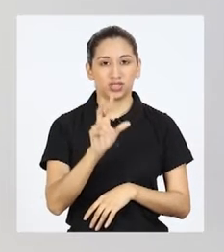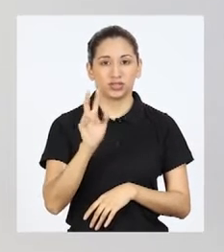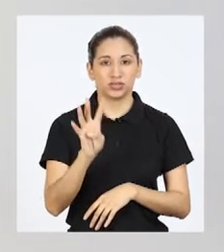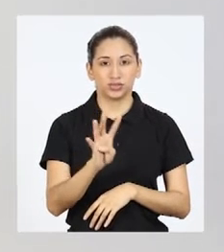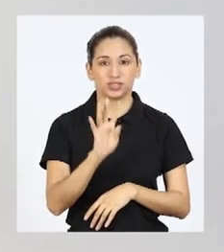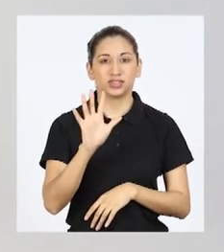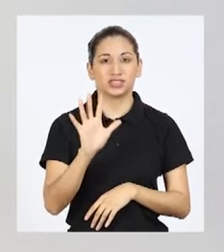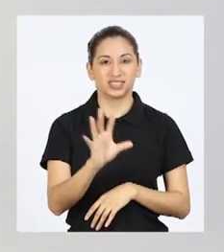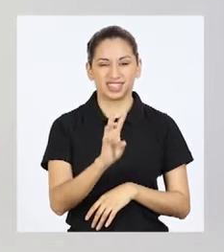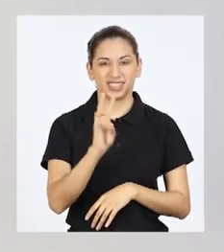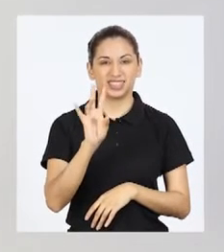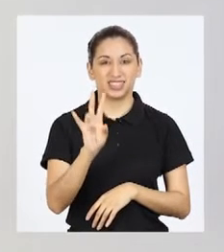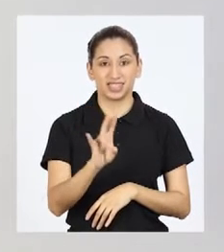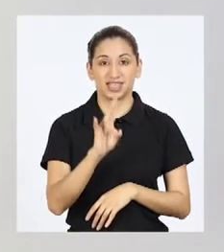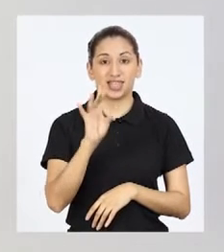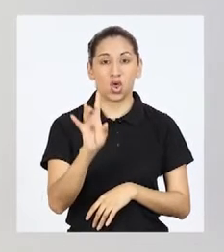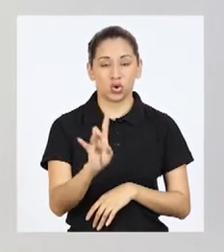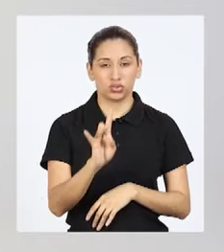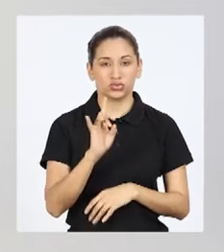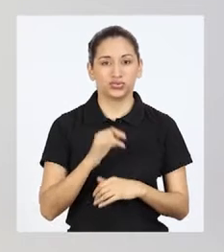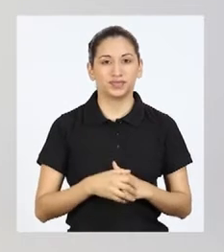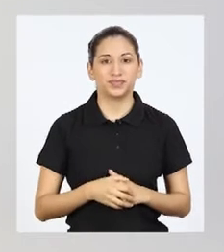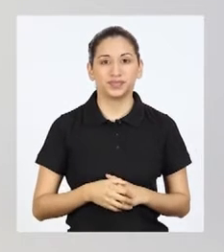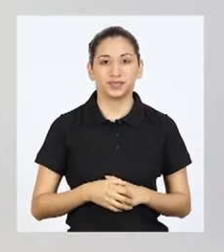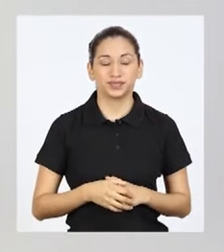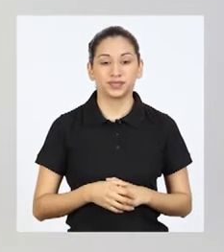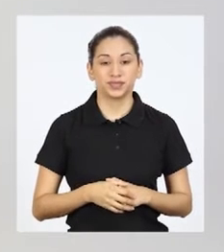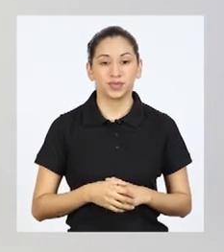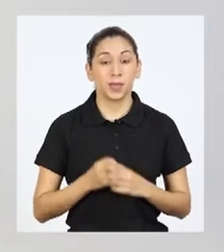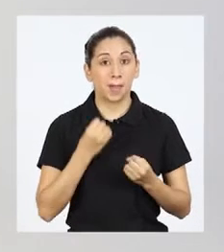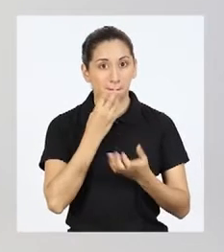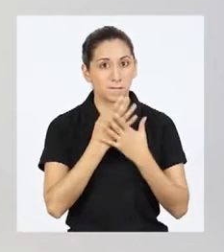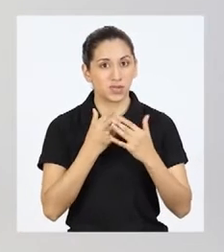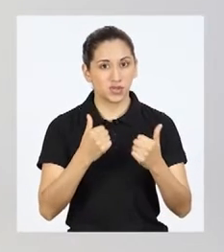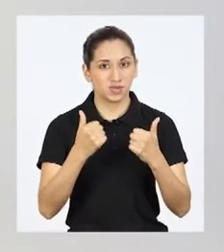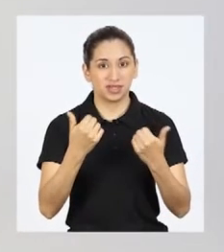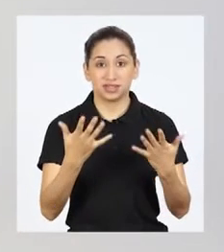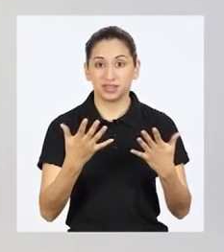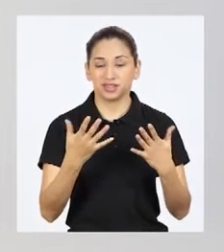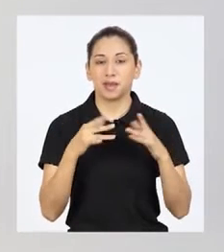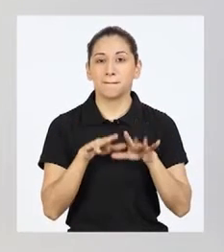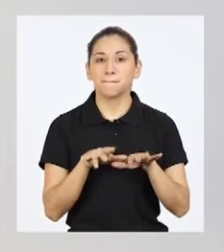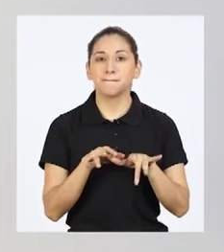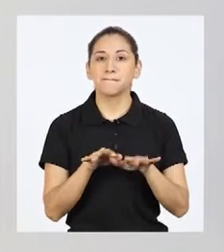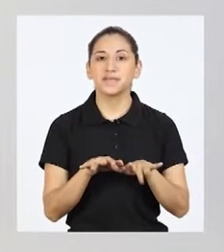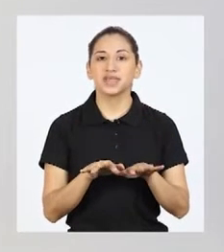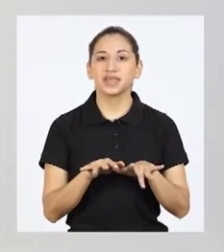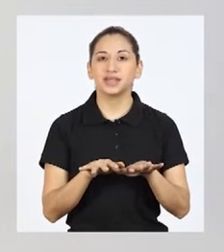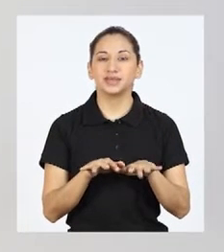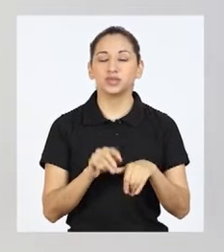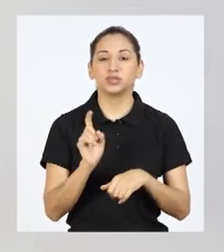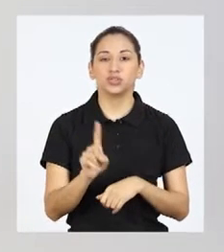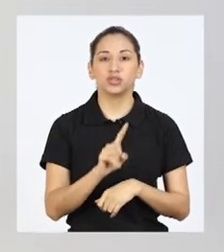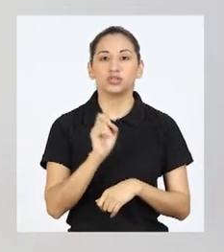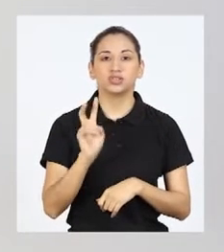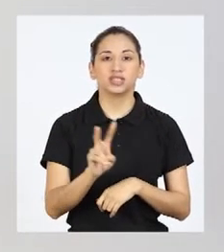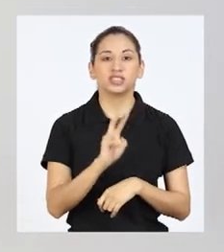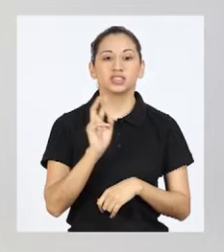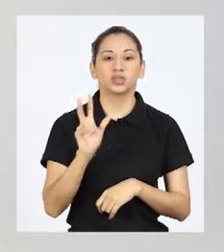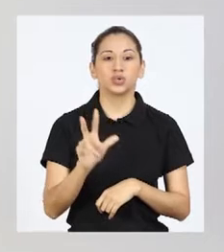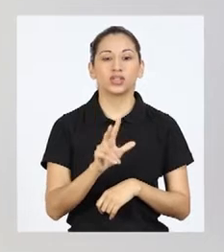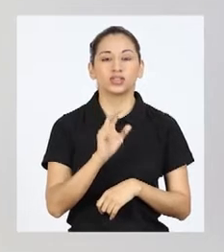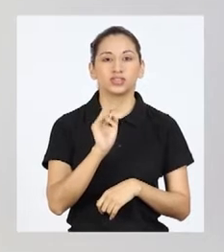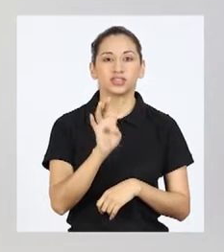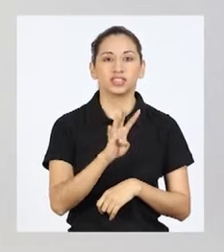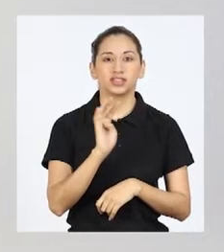3, 4, 5, 6, 7, 8. Muy bien, y ahora con los pies. 1, 2,